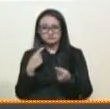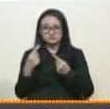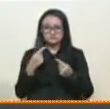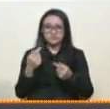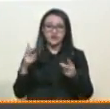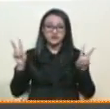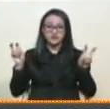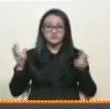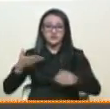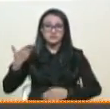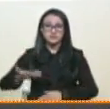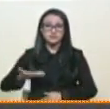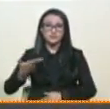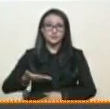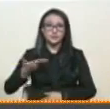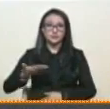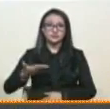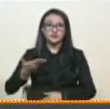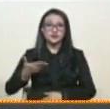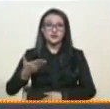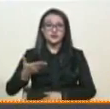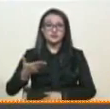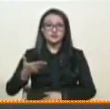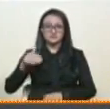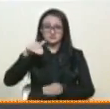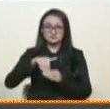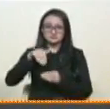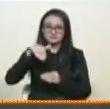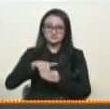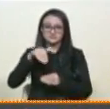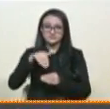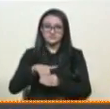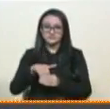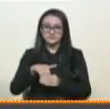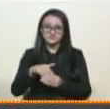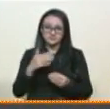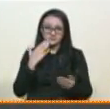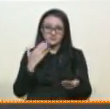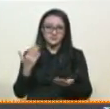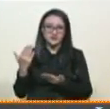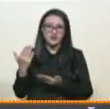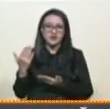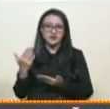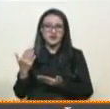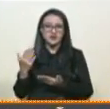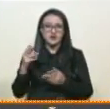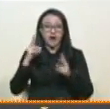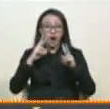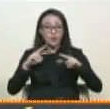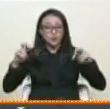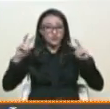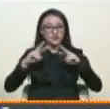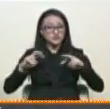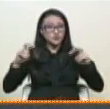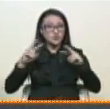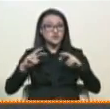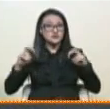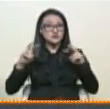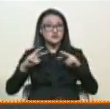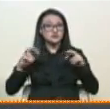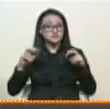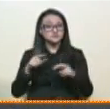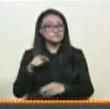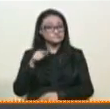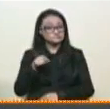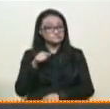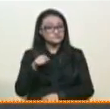más importantes del poder electoral, y es nada más y nada menos que el de las auditorías, algo que sin duda alguna tiene que